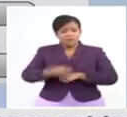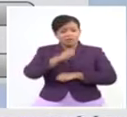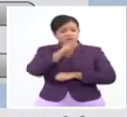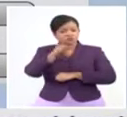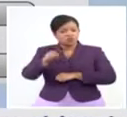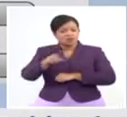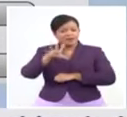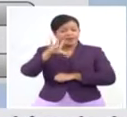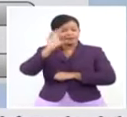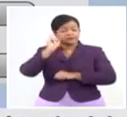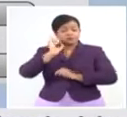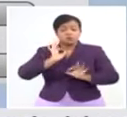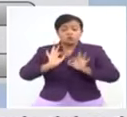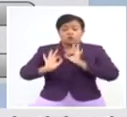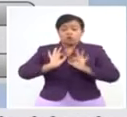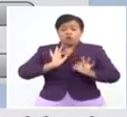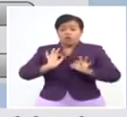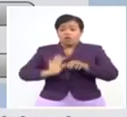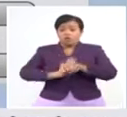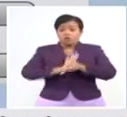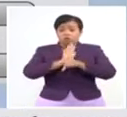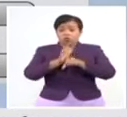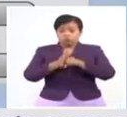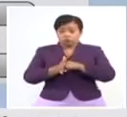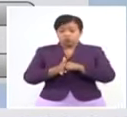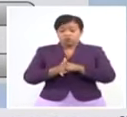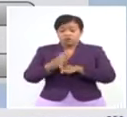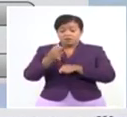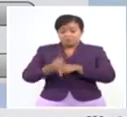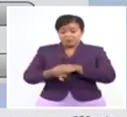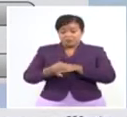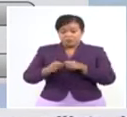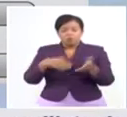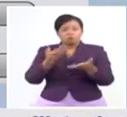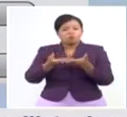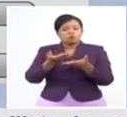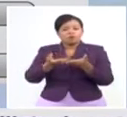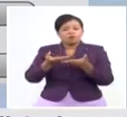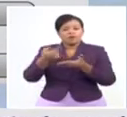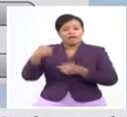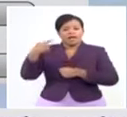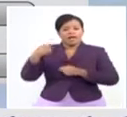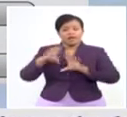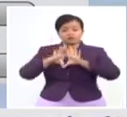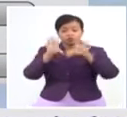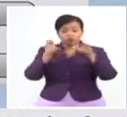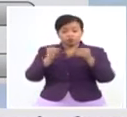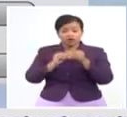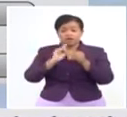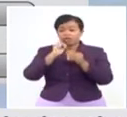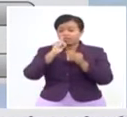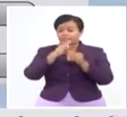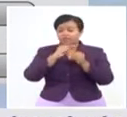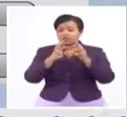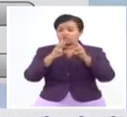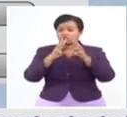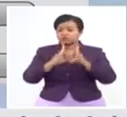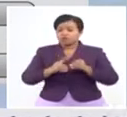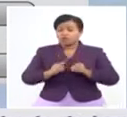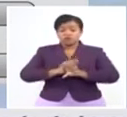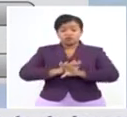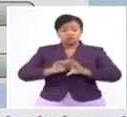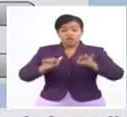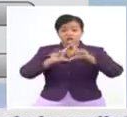comportamiento. Con este procesamiento de muestras ayer y los resultados, ya se han procesado en Cuba